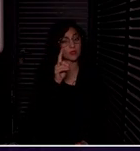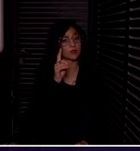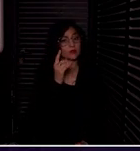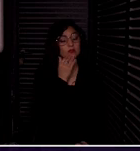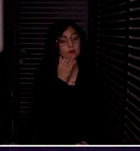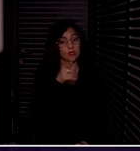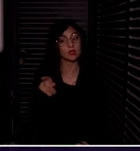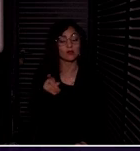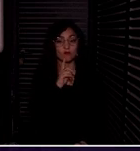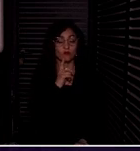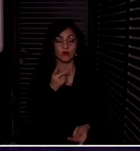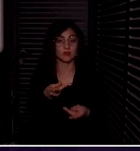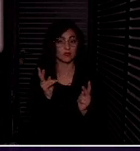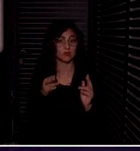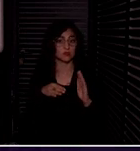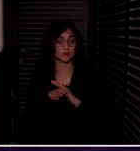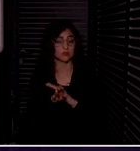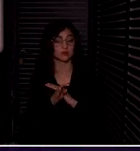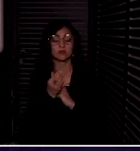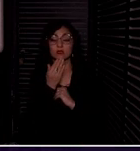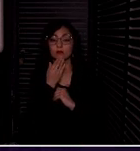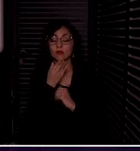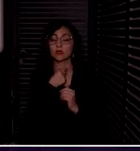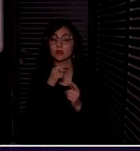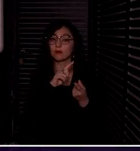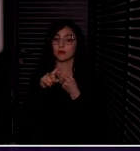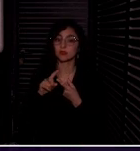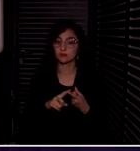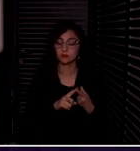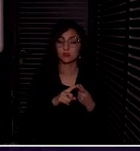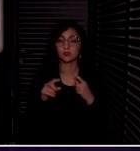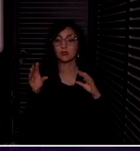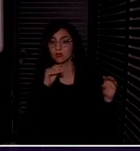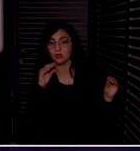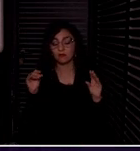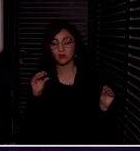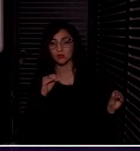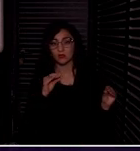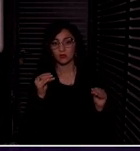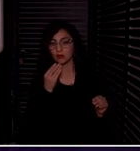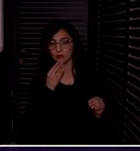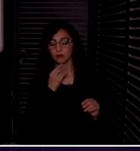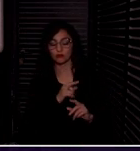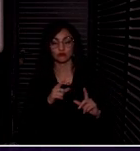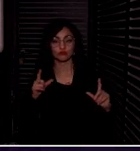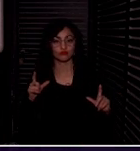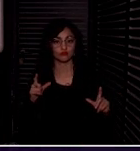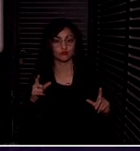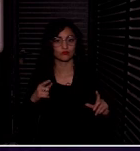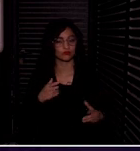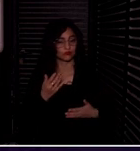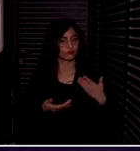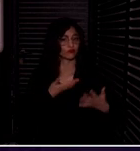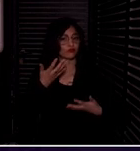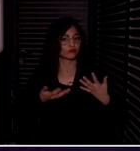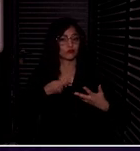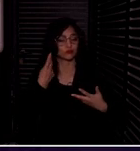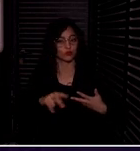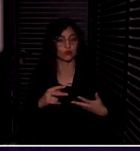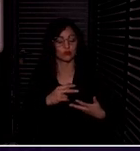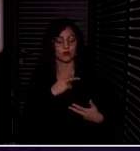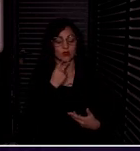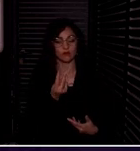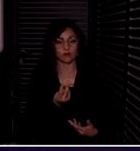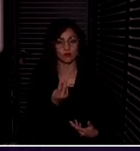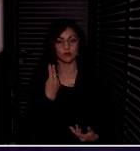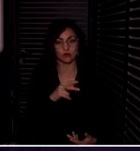quieren derecho de acceso y quieren participar y quieren hablar y quieren ser influyentes y quieren tener voz propia. Y esto habría